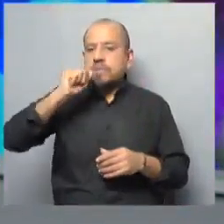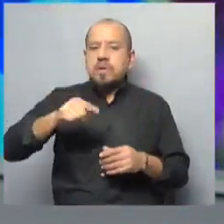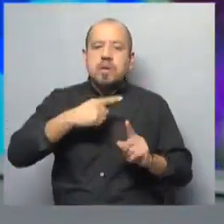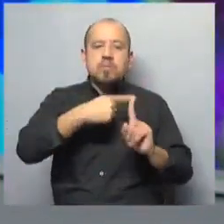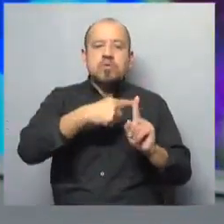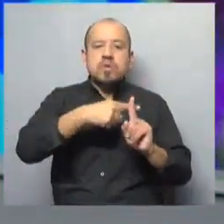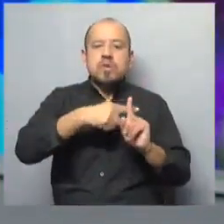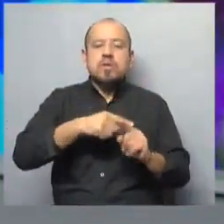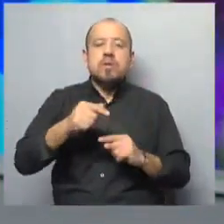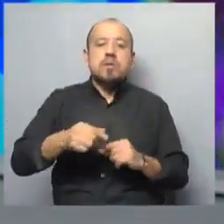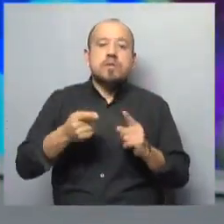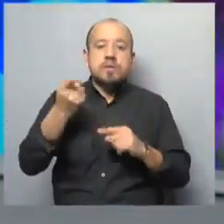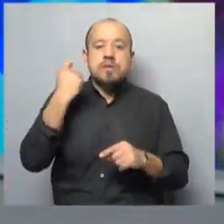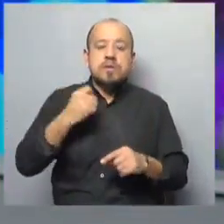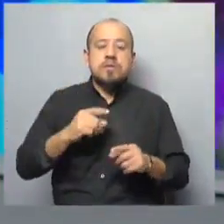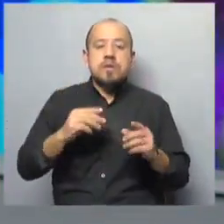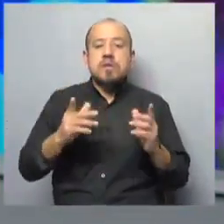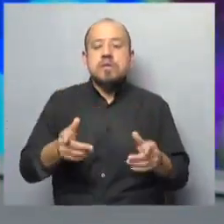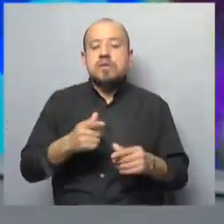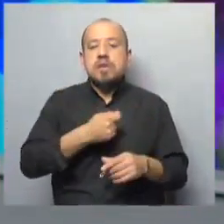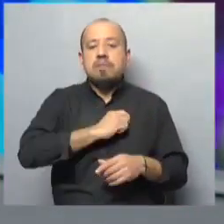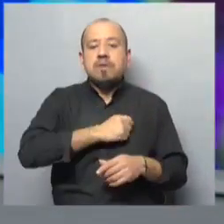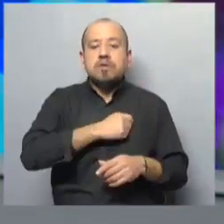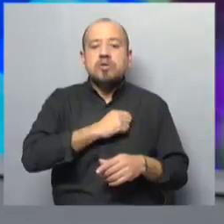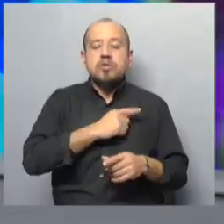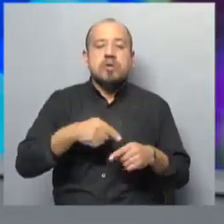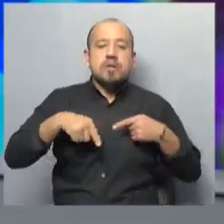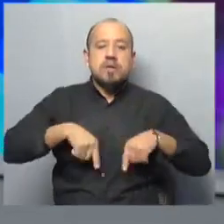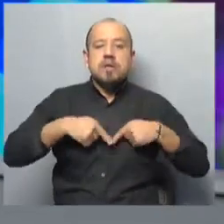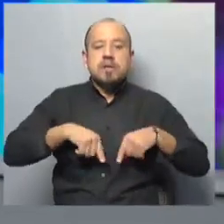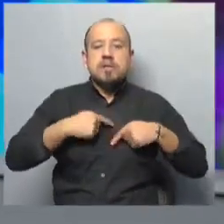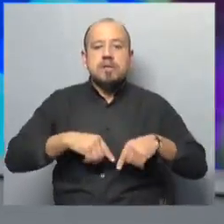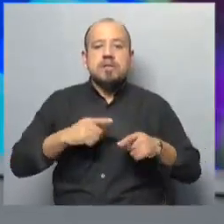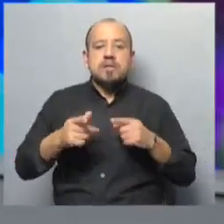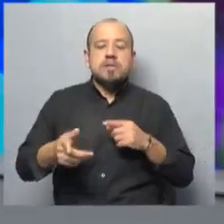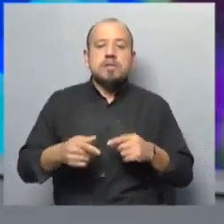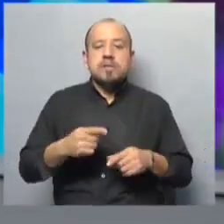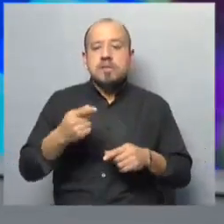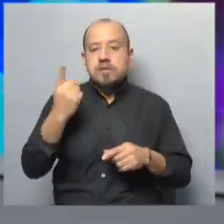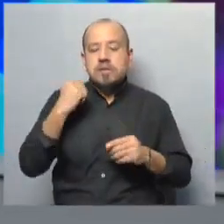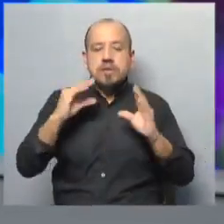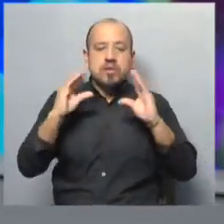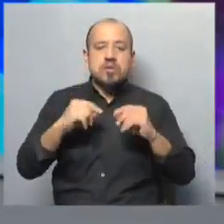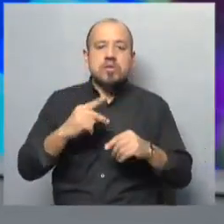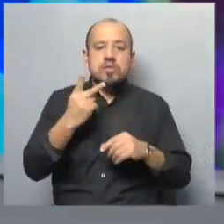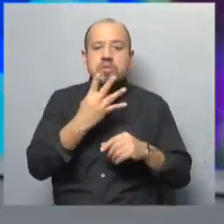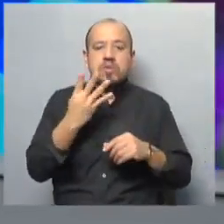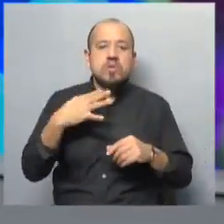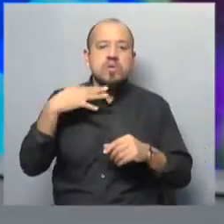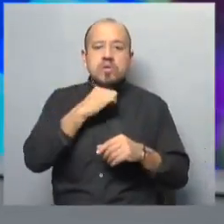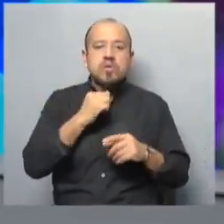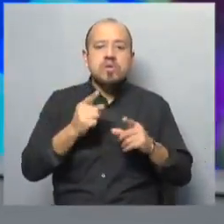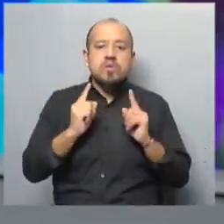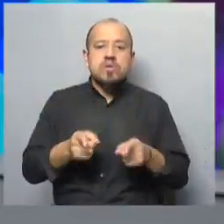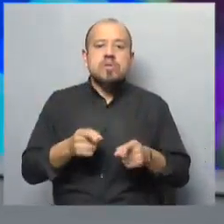2.300 realizadas es el saldo de los operativos realizados por la Intendencia de Montevideo durante la Noche de la Nostalgia, que también